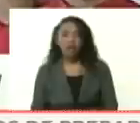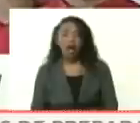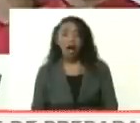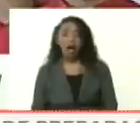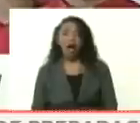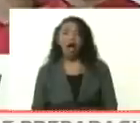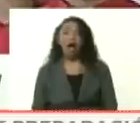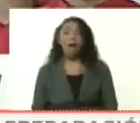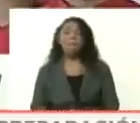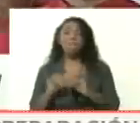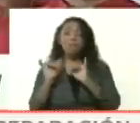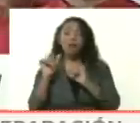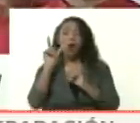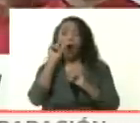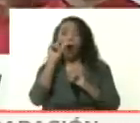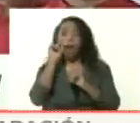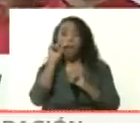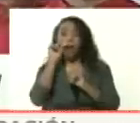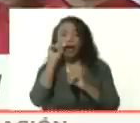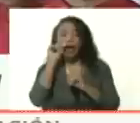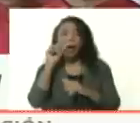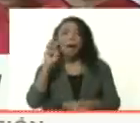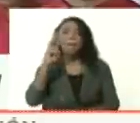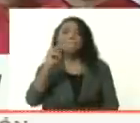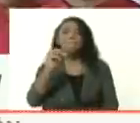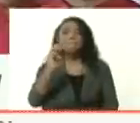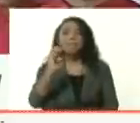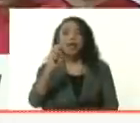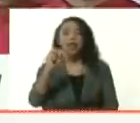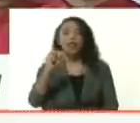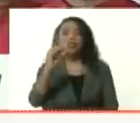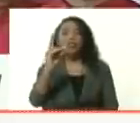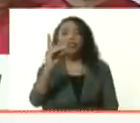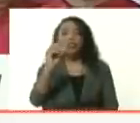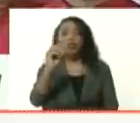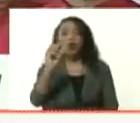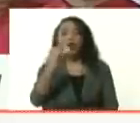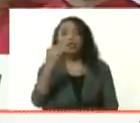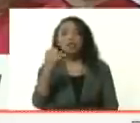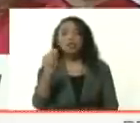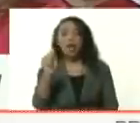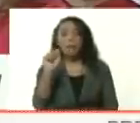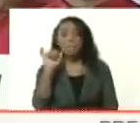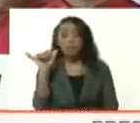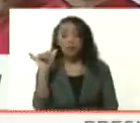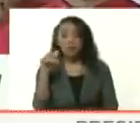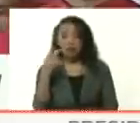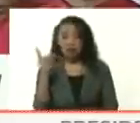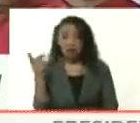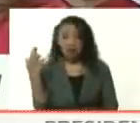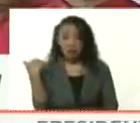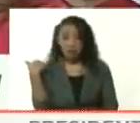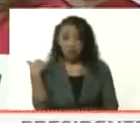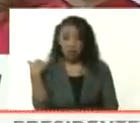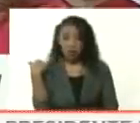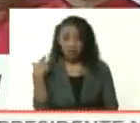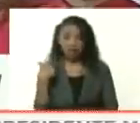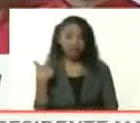Mendoza no tiene ni una matica de maíz sembrada en Venezuela, pero ni una, ni la ha sembrado jamás. Él es un